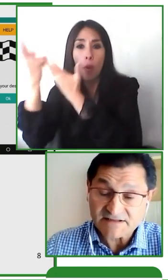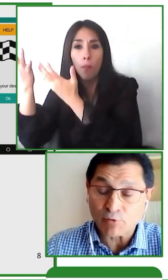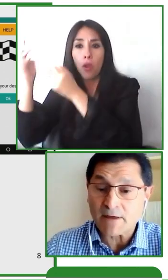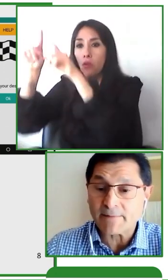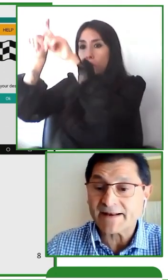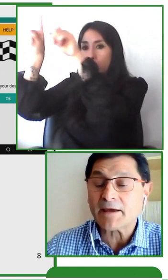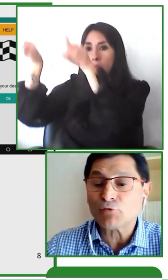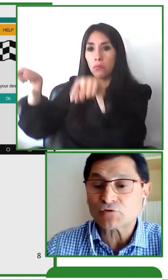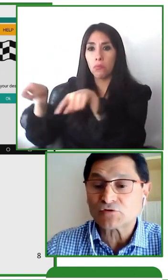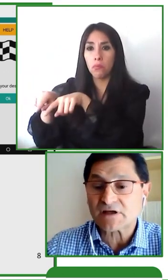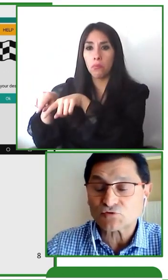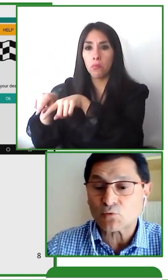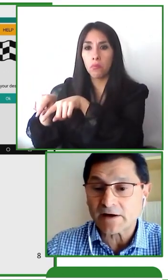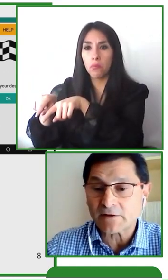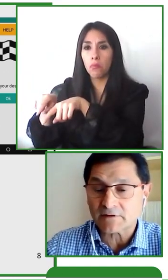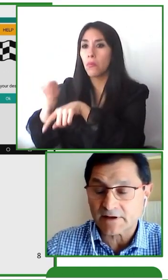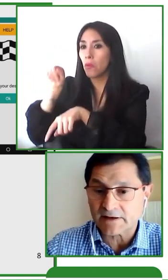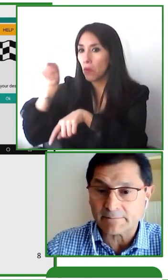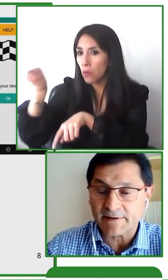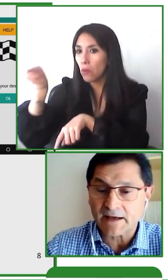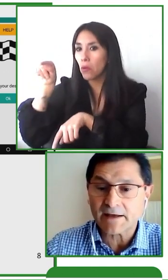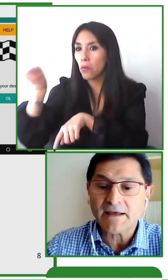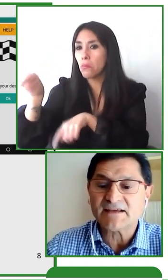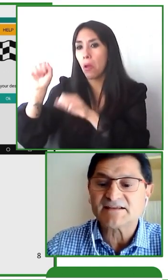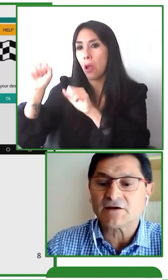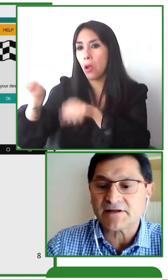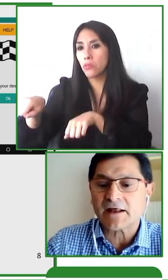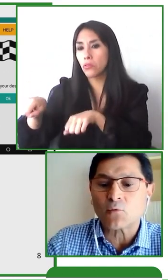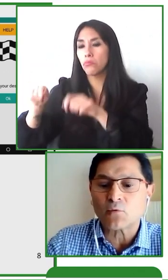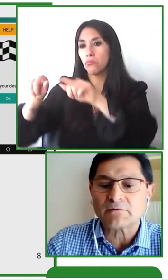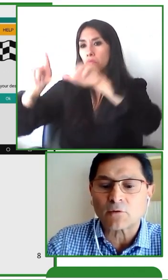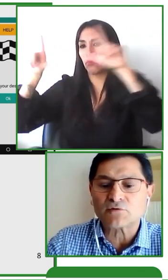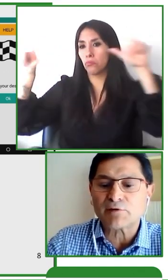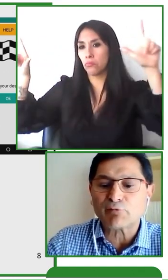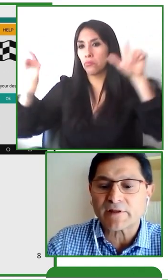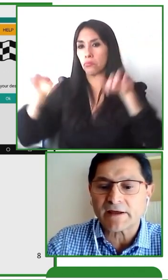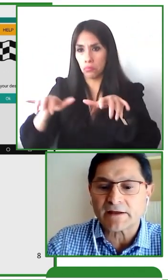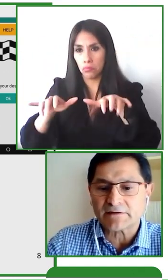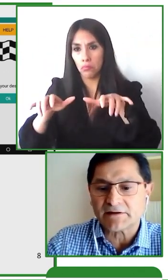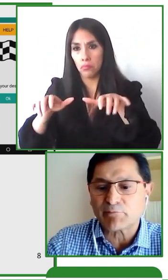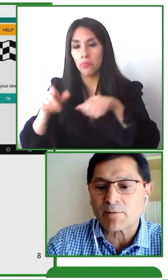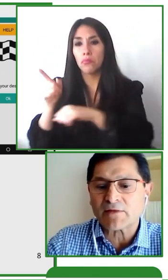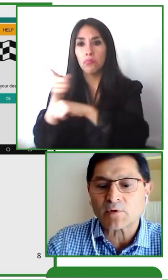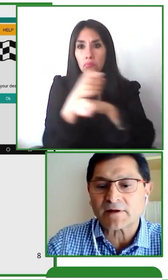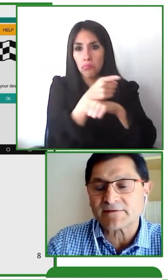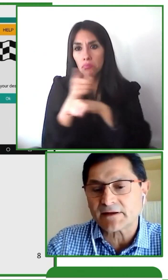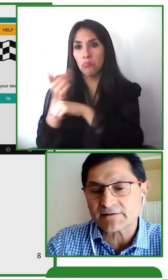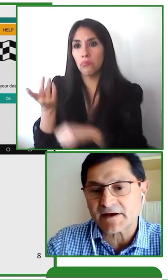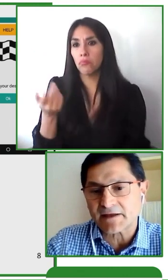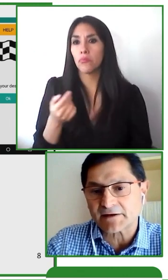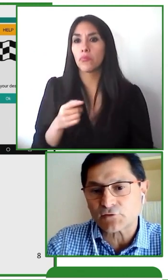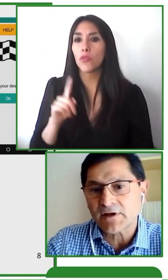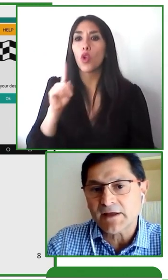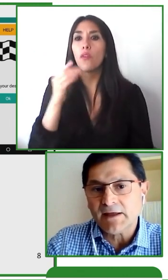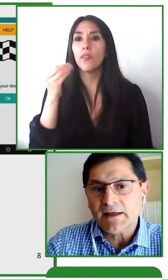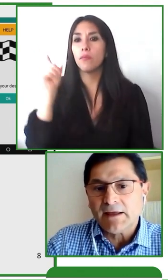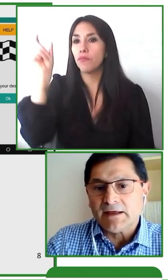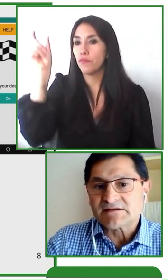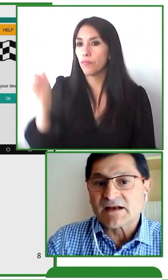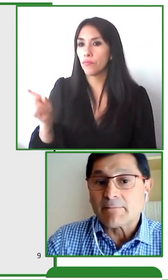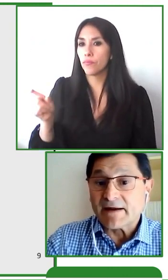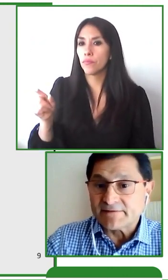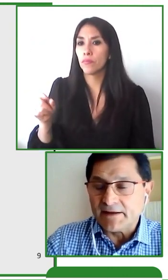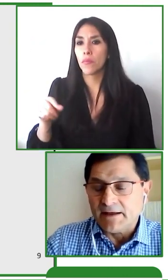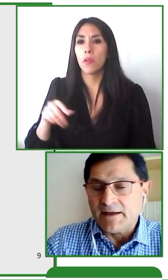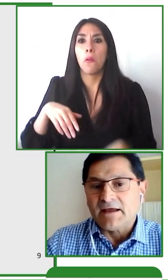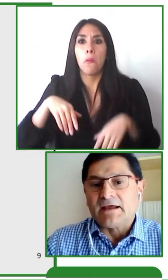para que desde el sistema se pueda ver en qué punto está el usuario en el viaje y si tiene algún tipo de problema durante el trayecto.